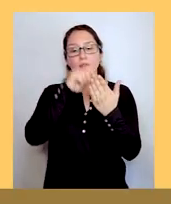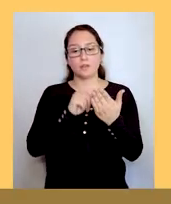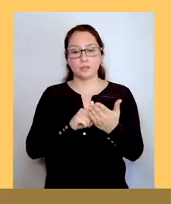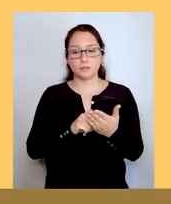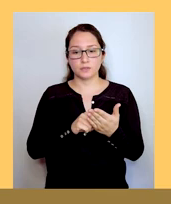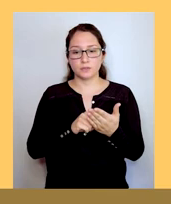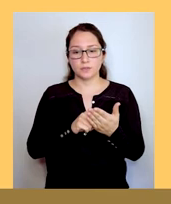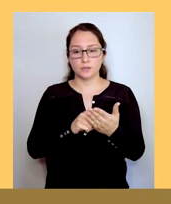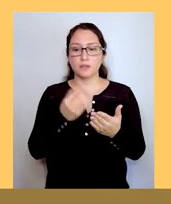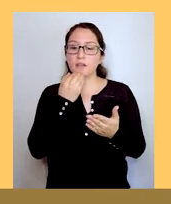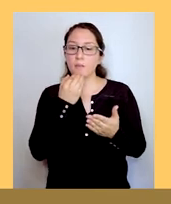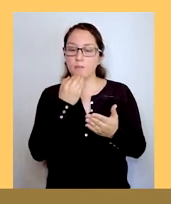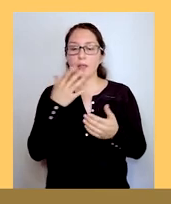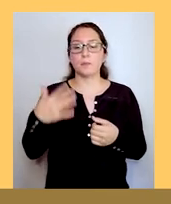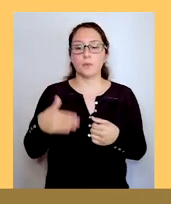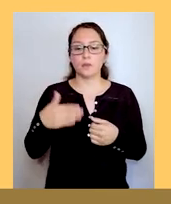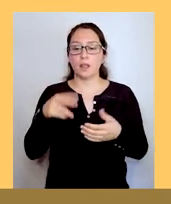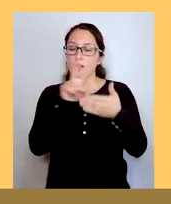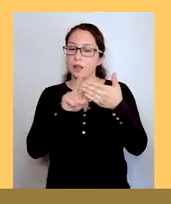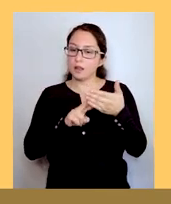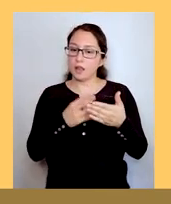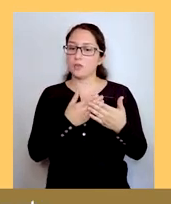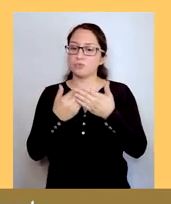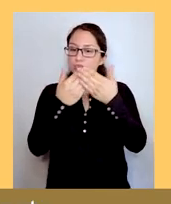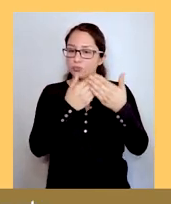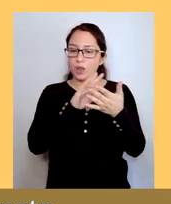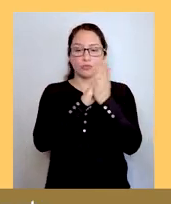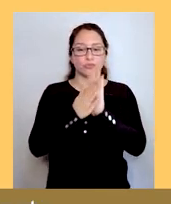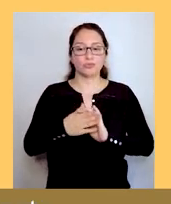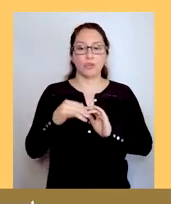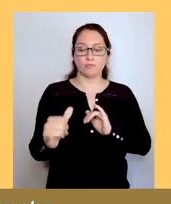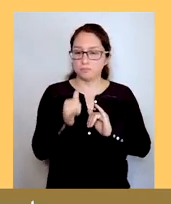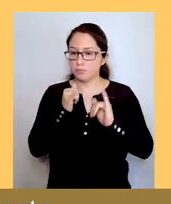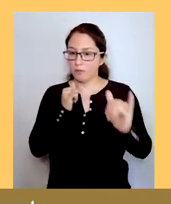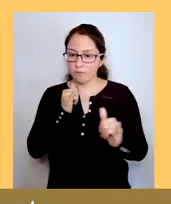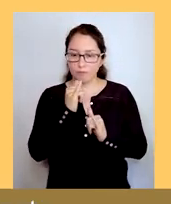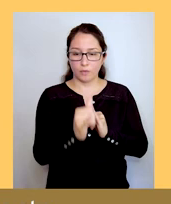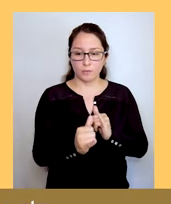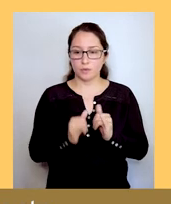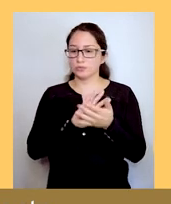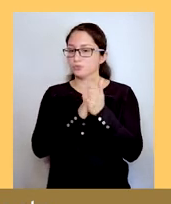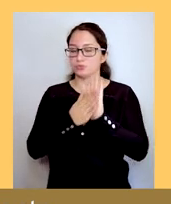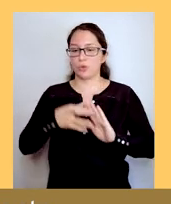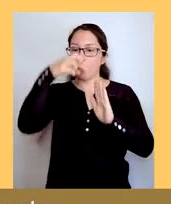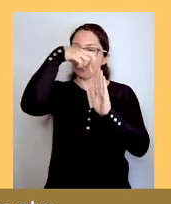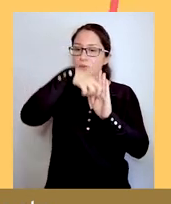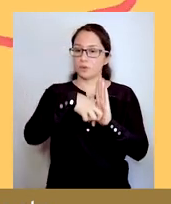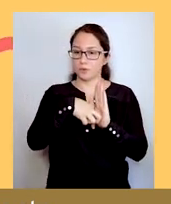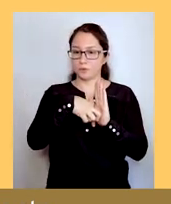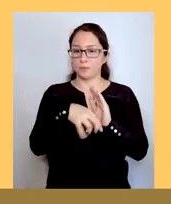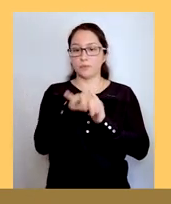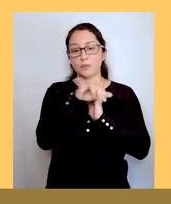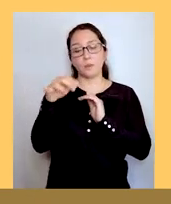transversal muy relevante. Es un espacio de análisis y reflexión basado en información y datos recogidos en todas las fases